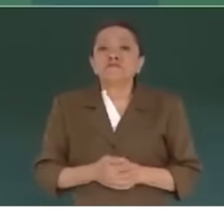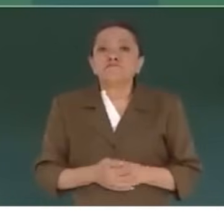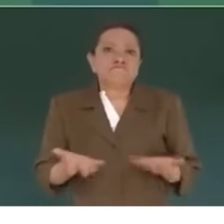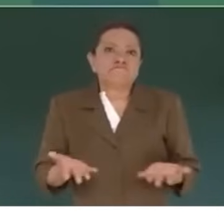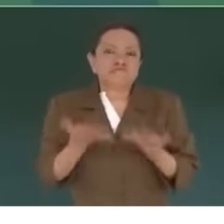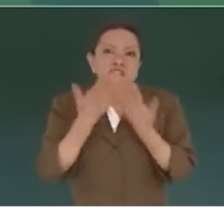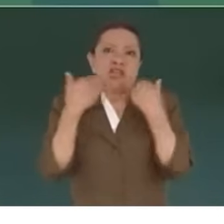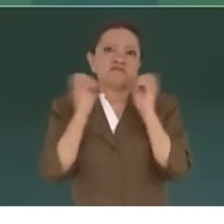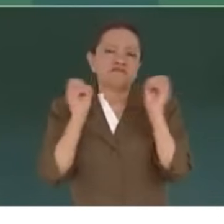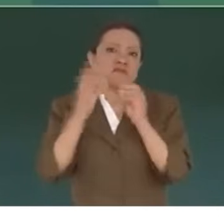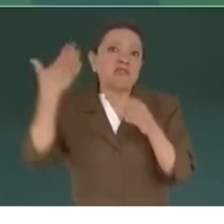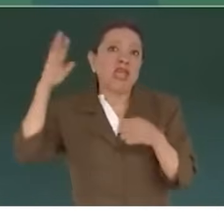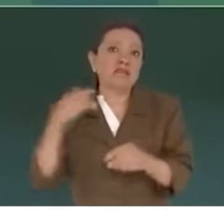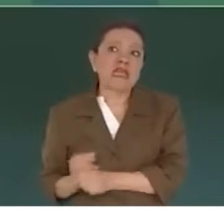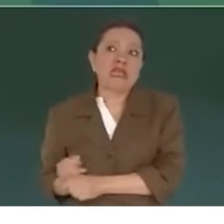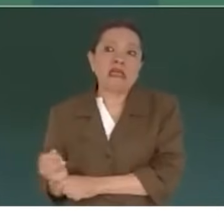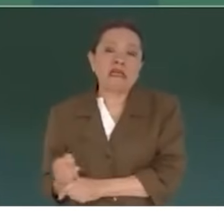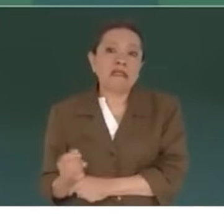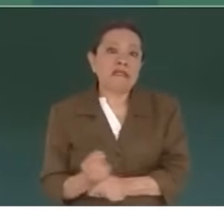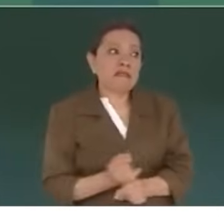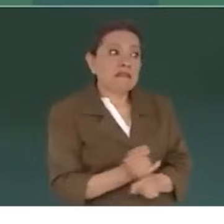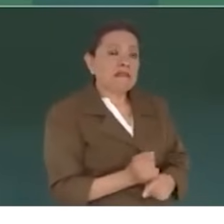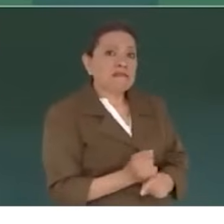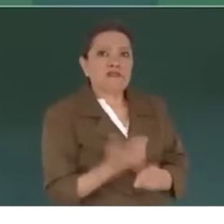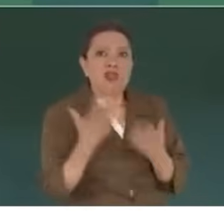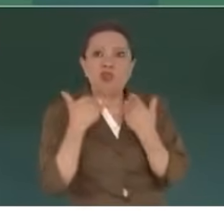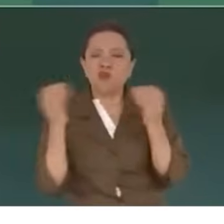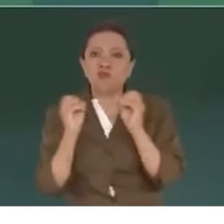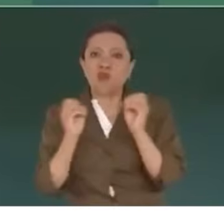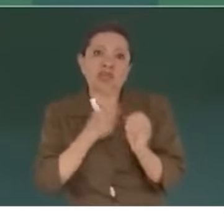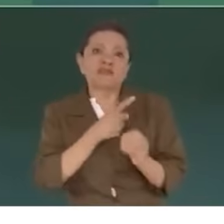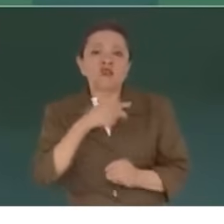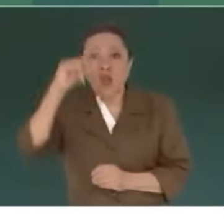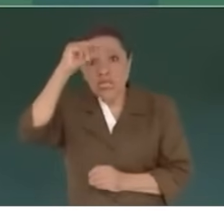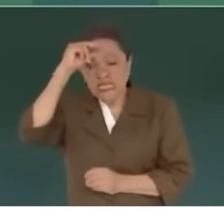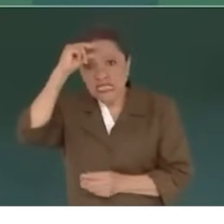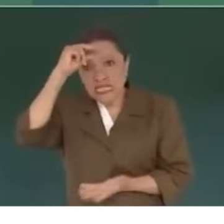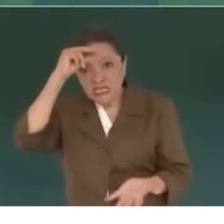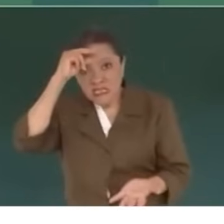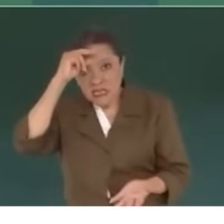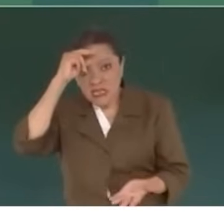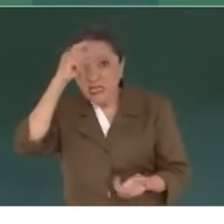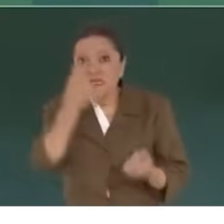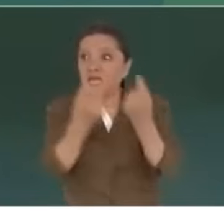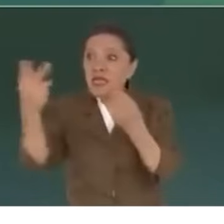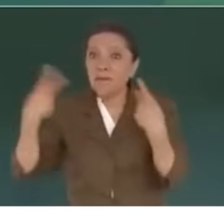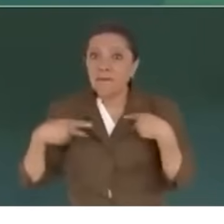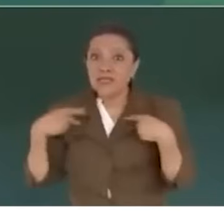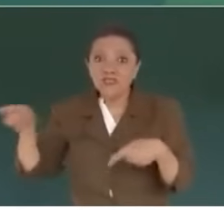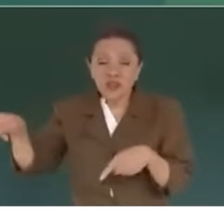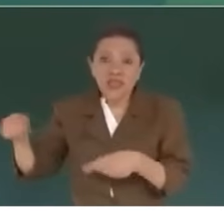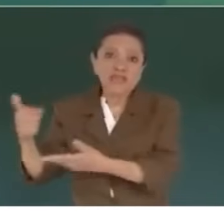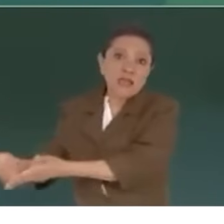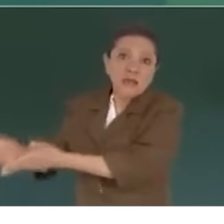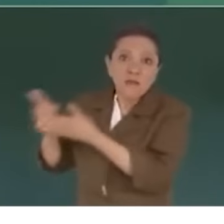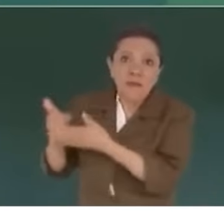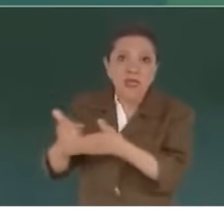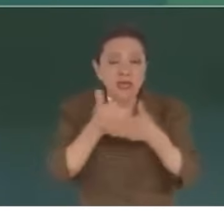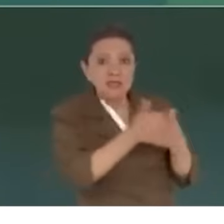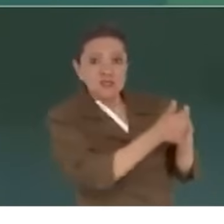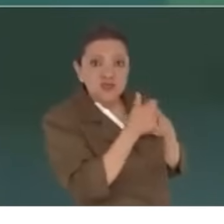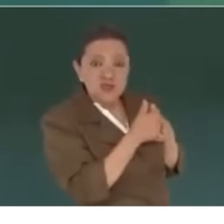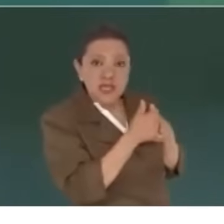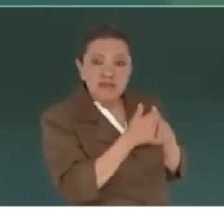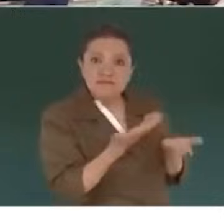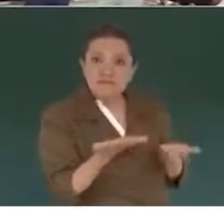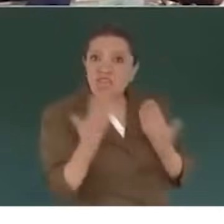espionaje, nada más inteligencia, y nada más me ayuda la gente, que es la que me informa. Los trabajadores al servicio del Estado,